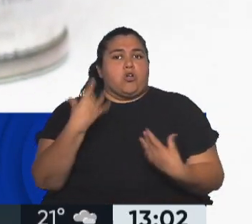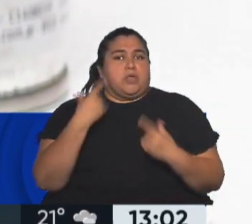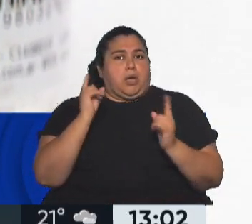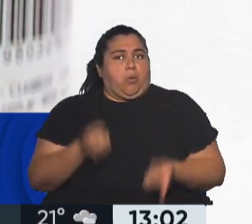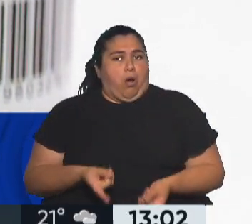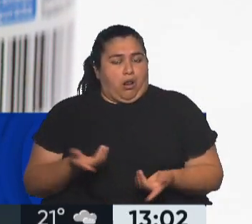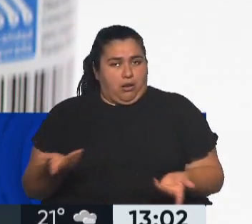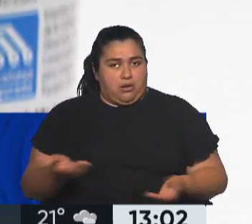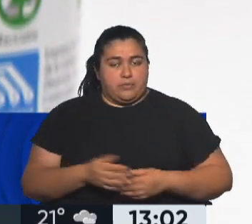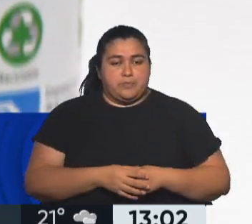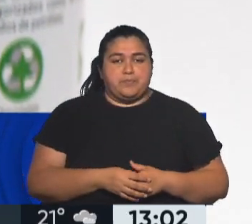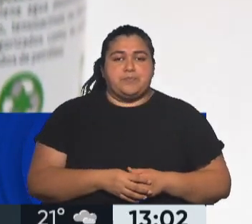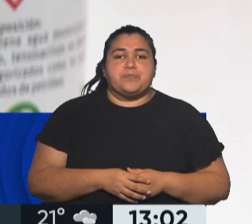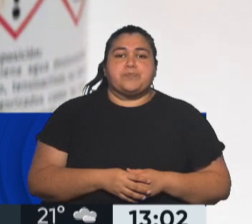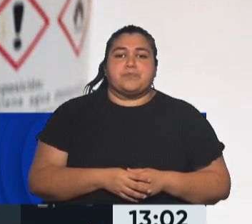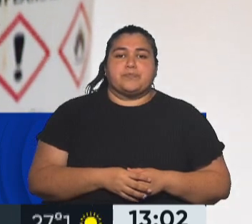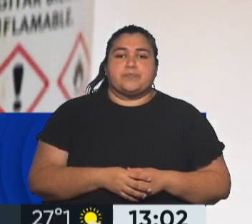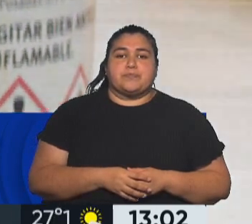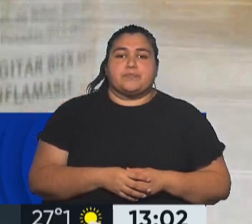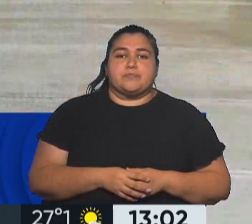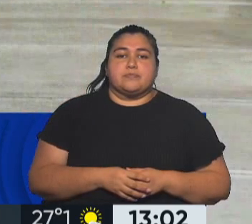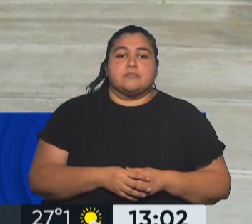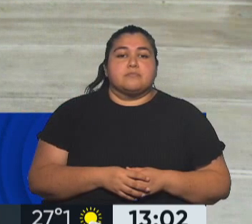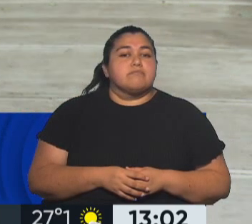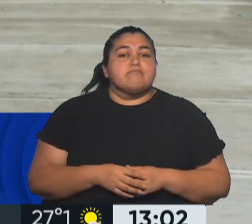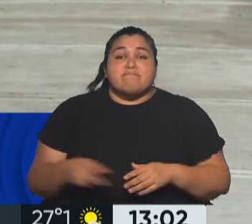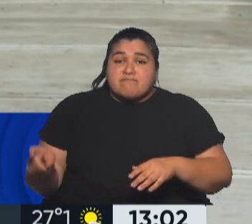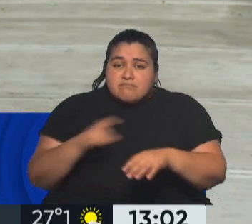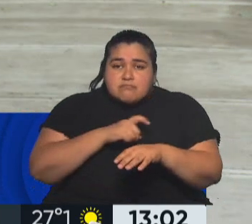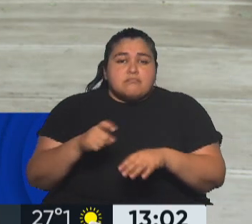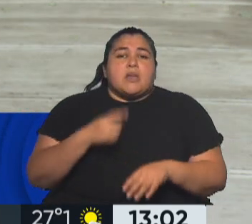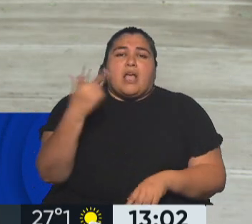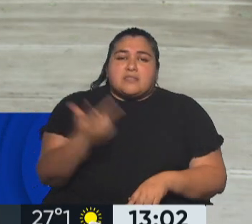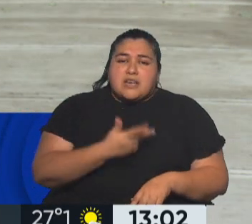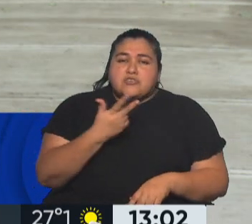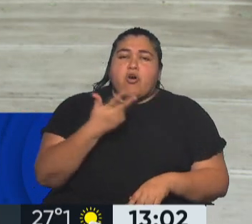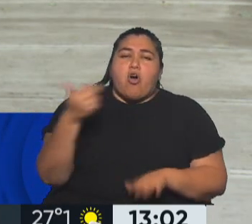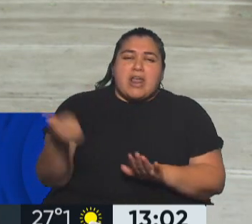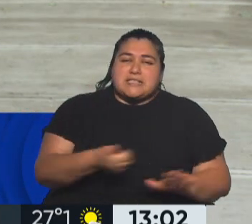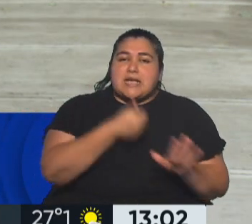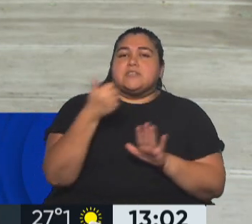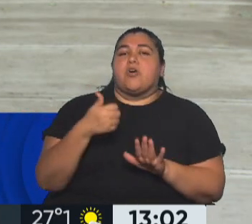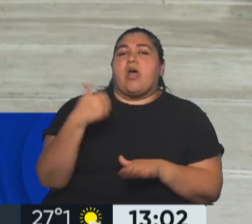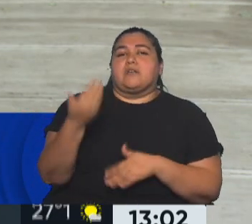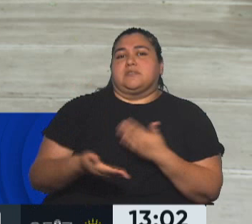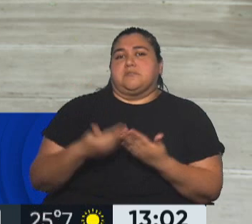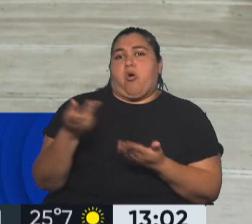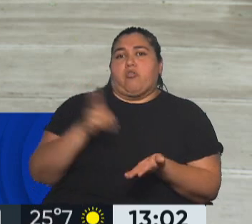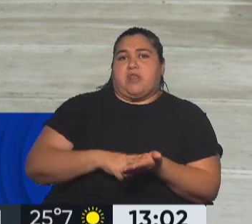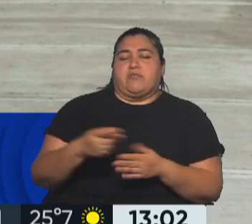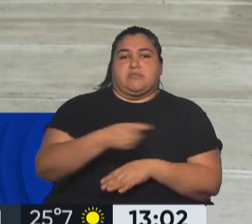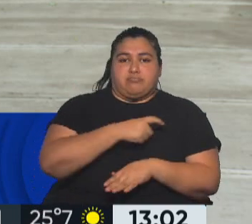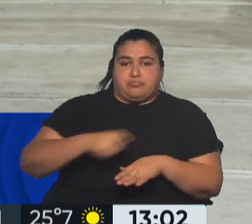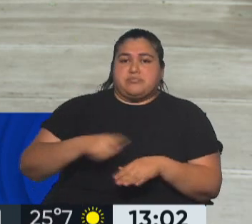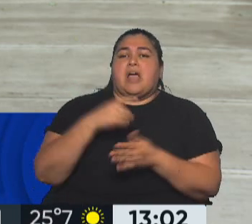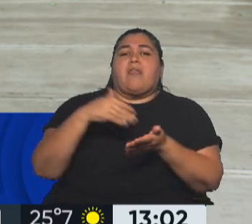igual que si no hubiera puesto absolutamente nada renovar el repelente cada tres o se horas de acuerdo su composición